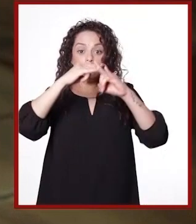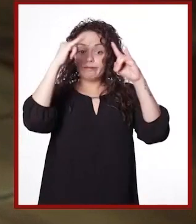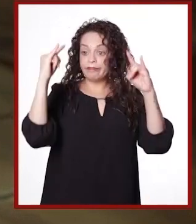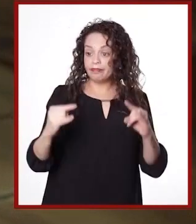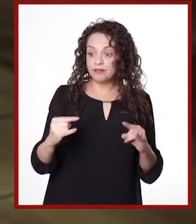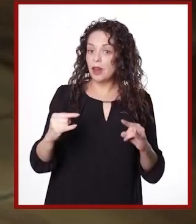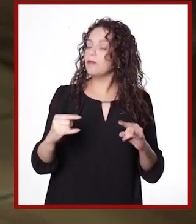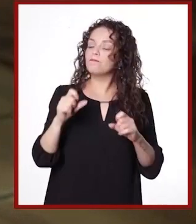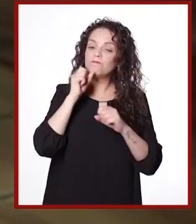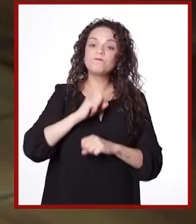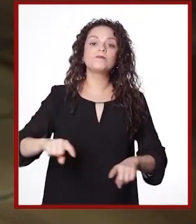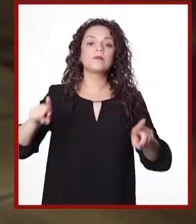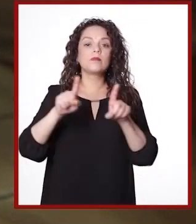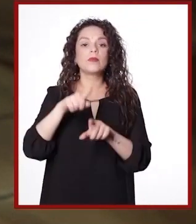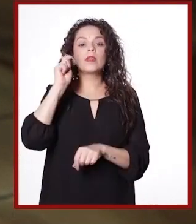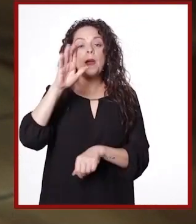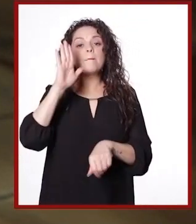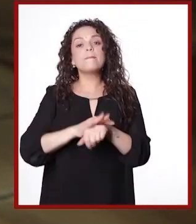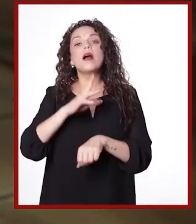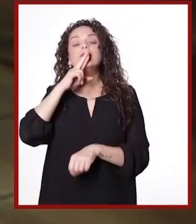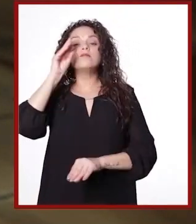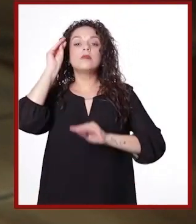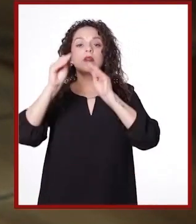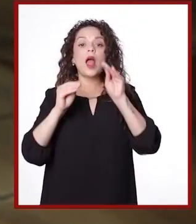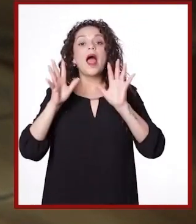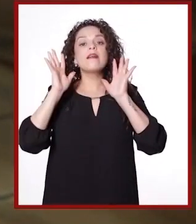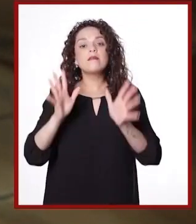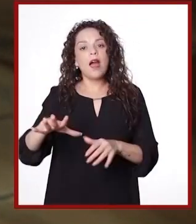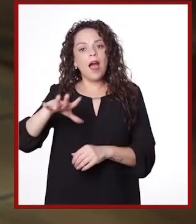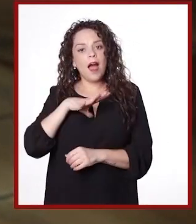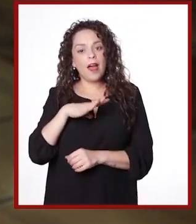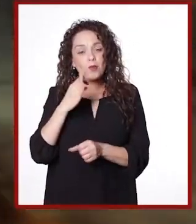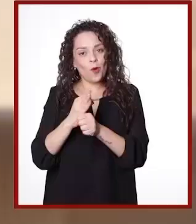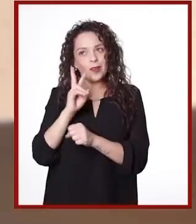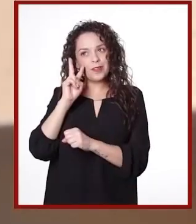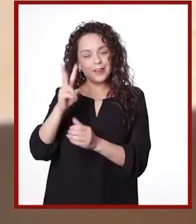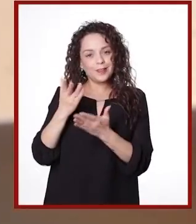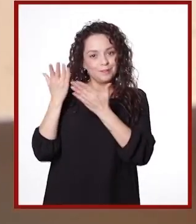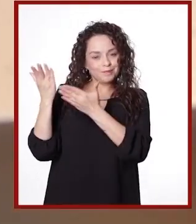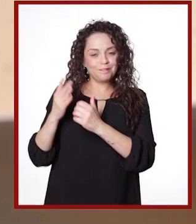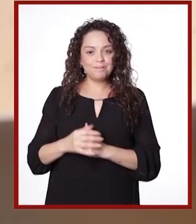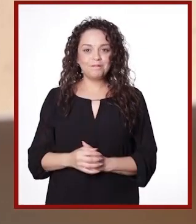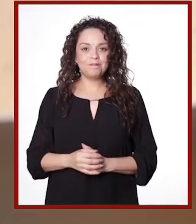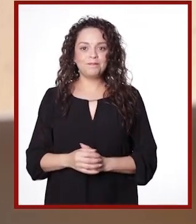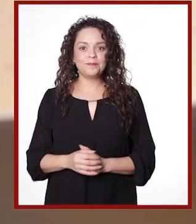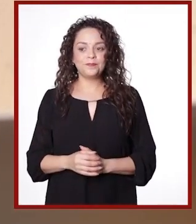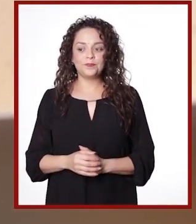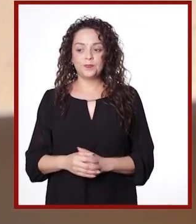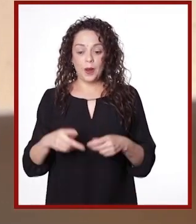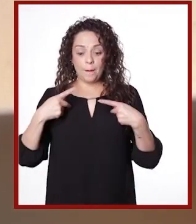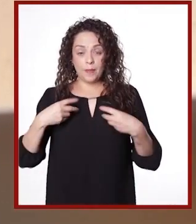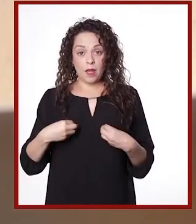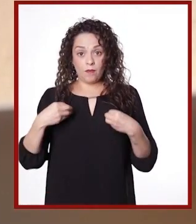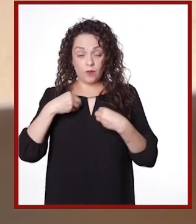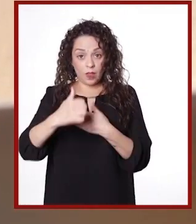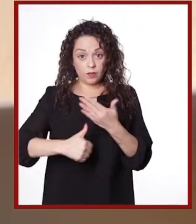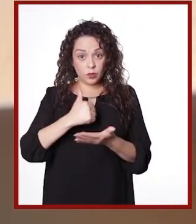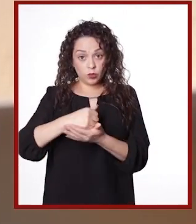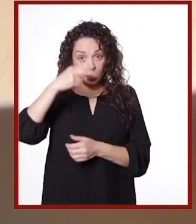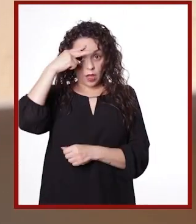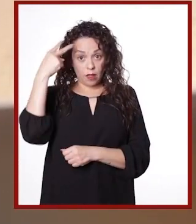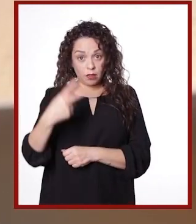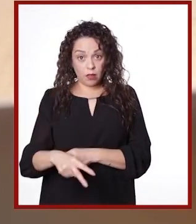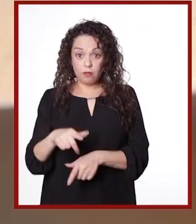también implementemos mejoras en lo que ya existe. Vamos a ver cómo. Para los que vivimos en la Ciudad de México desde hace